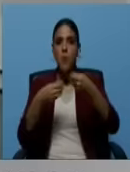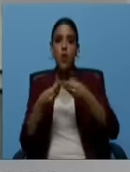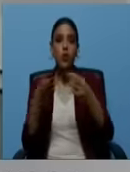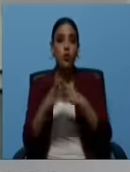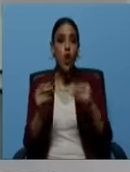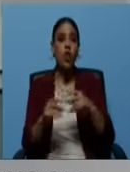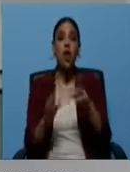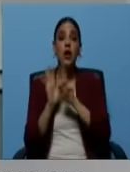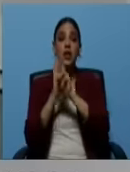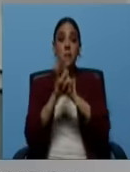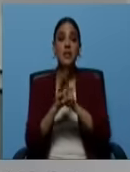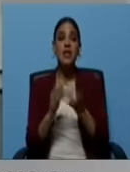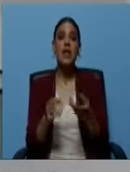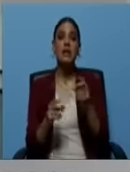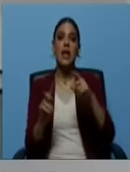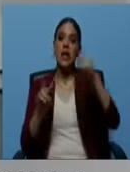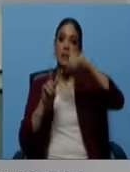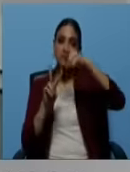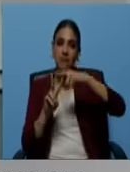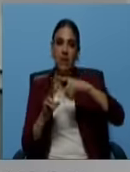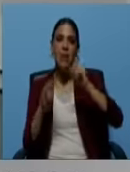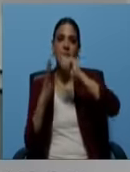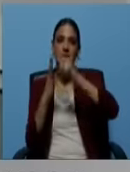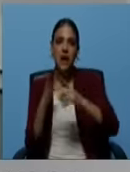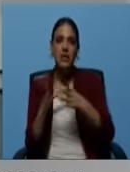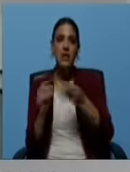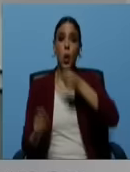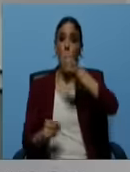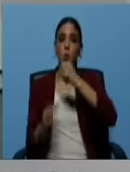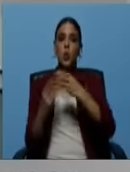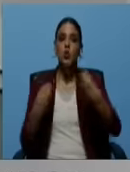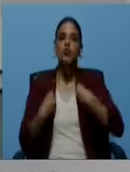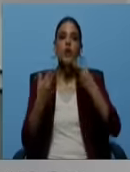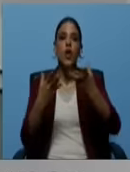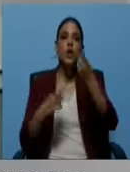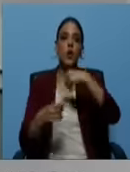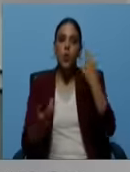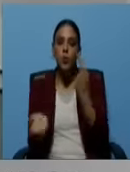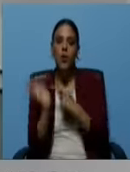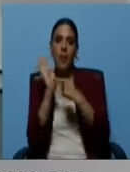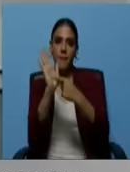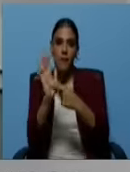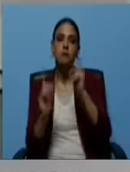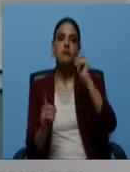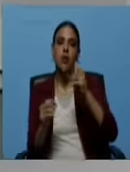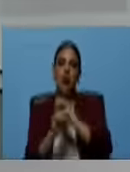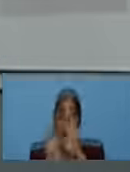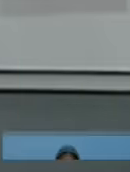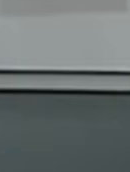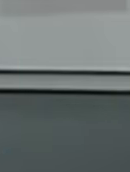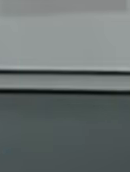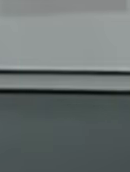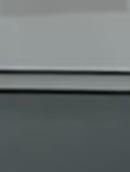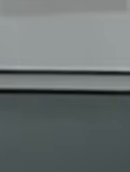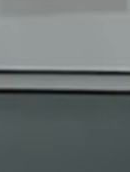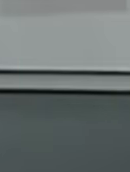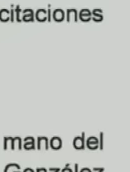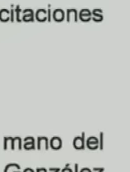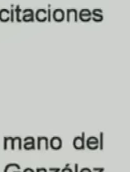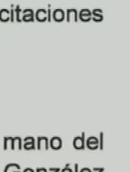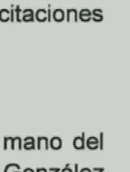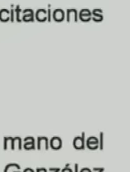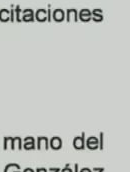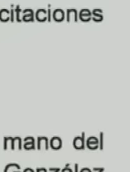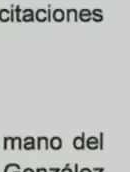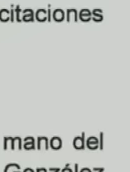medios nacionales e internacionales presentes el día de hoy.